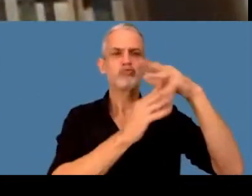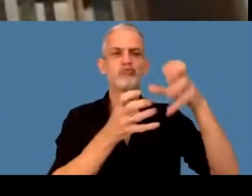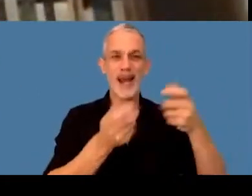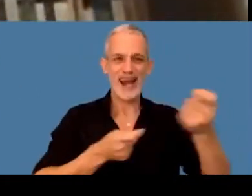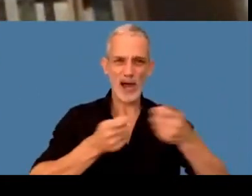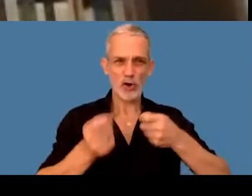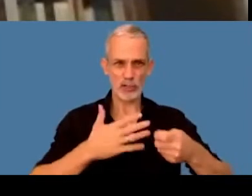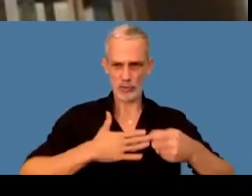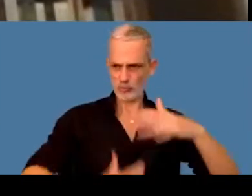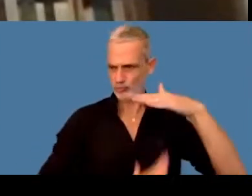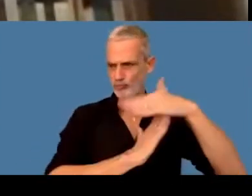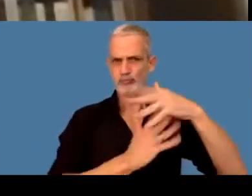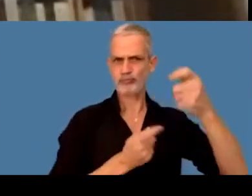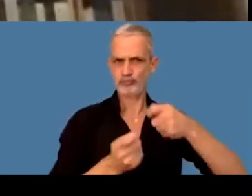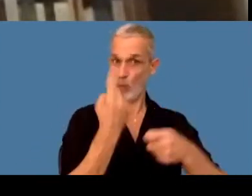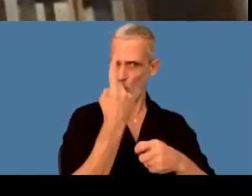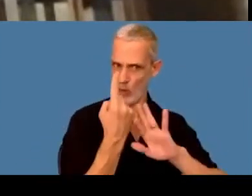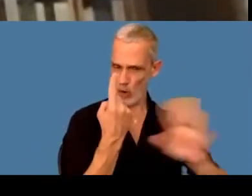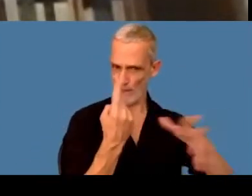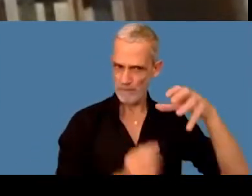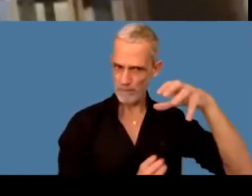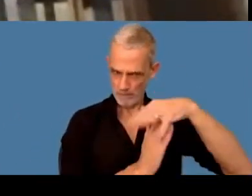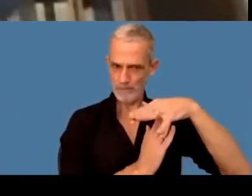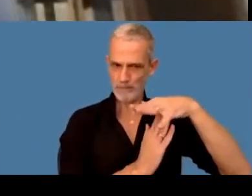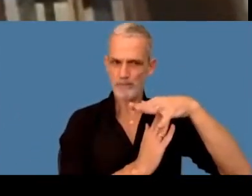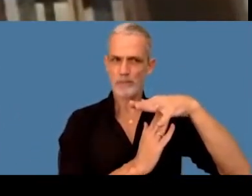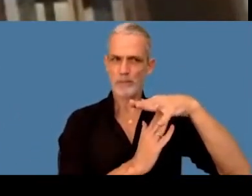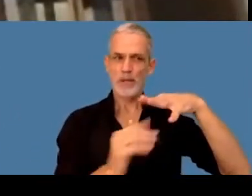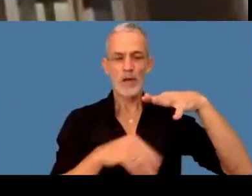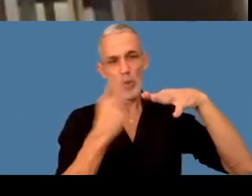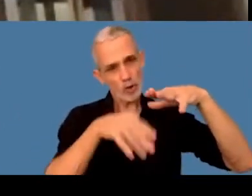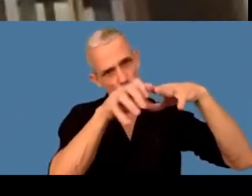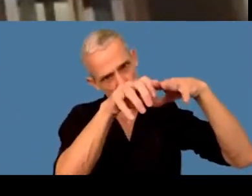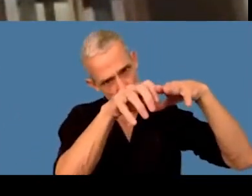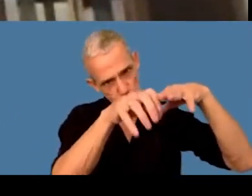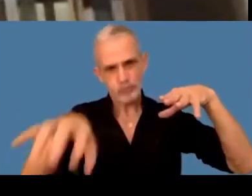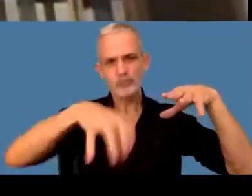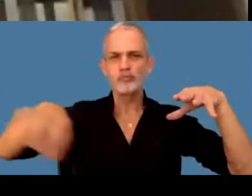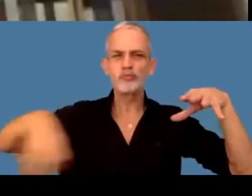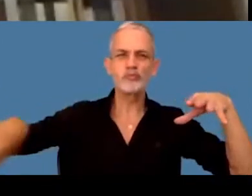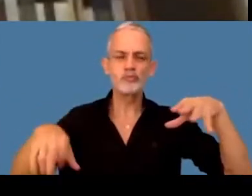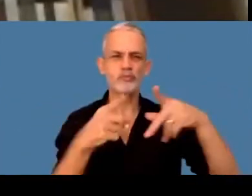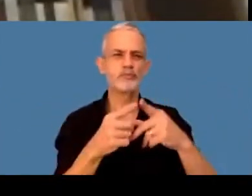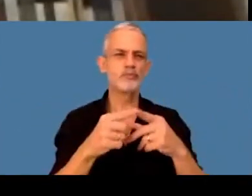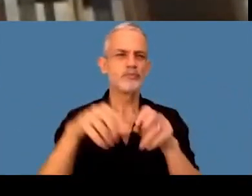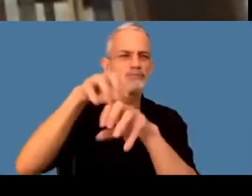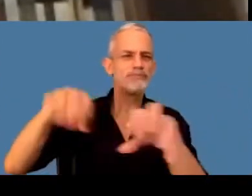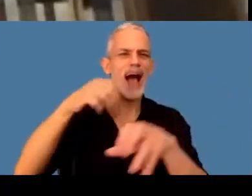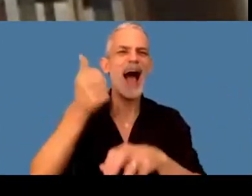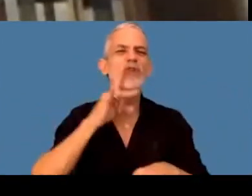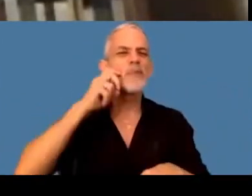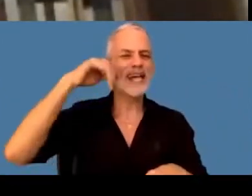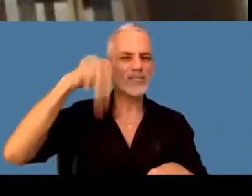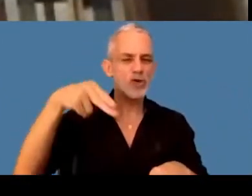de la negociación colectiva. ¿Sí? desconcentración o atomización se ve reflejado en